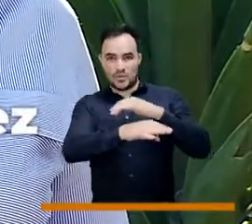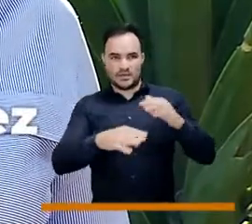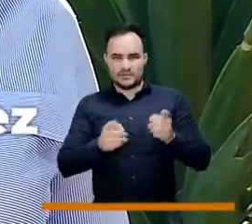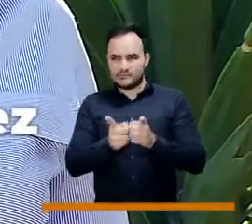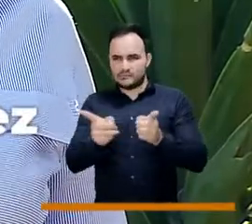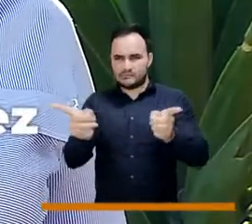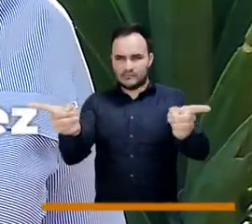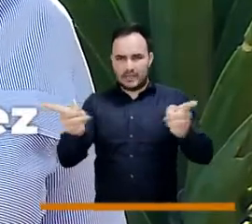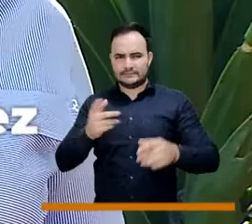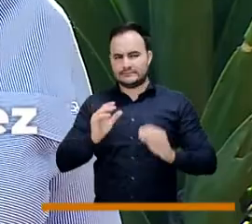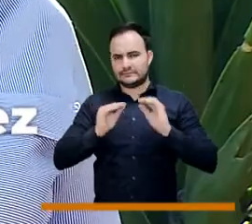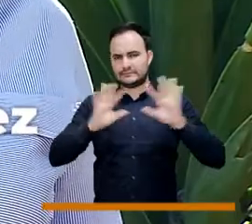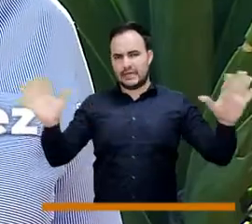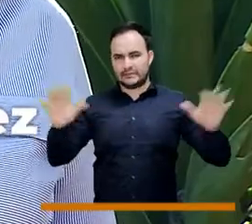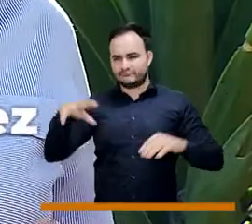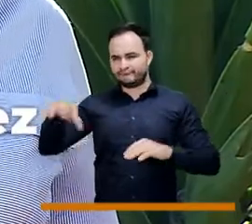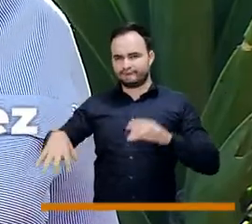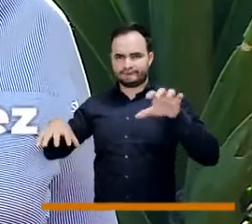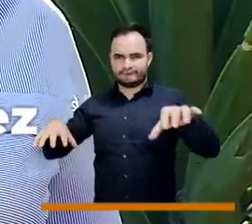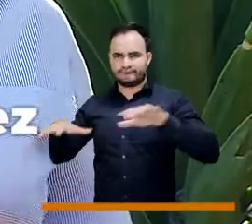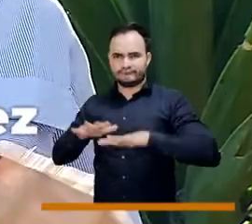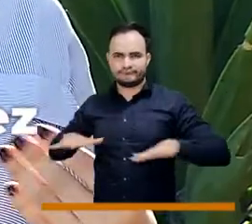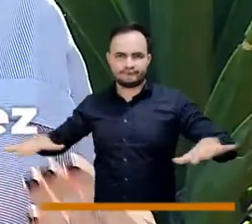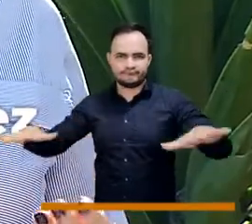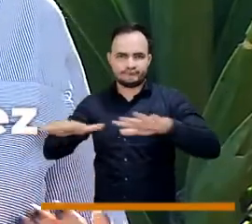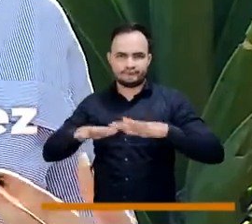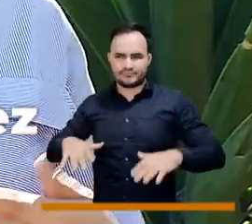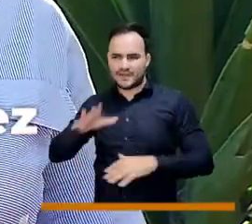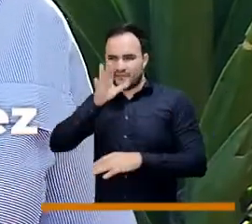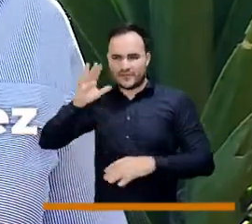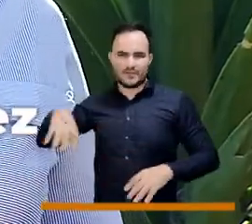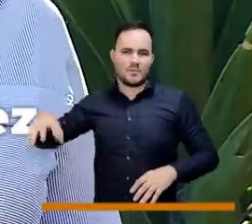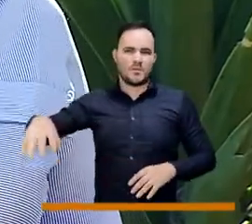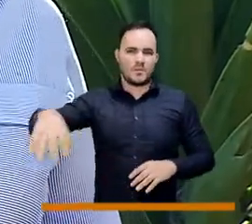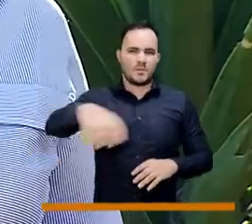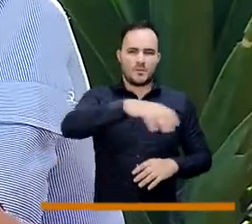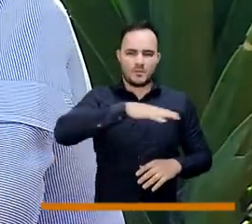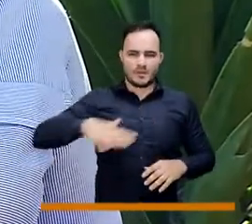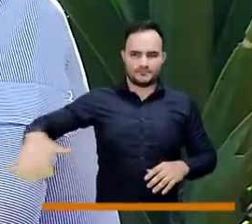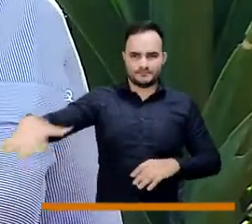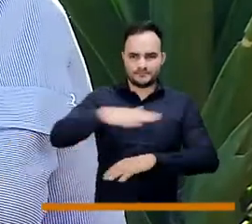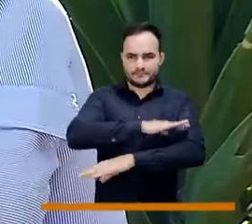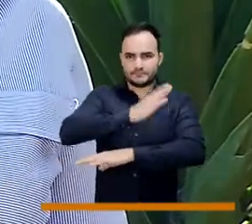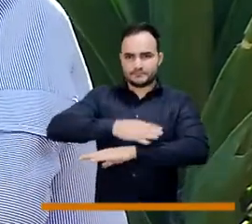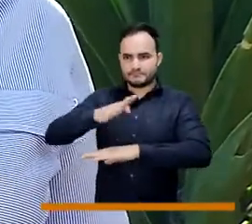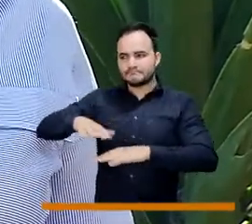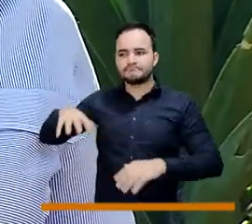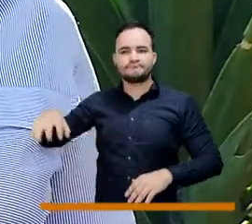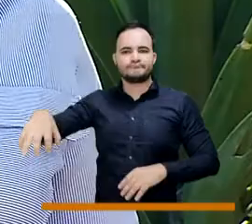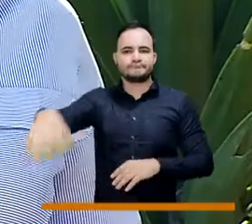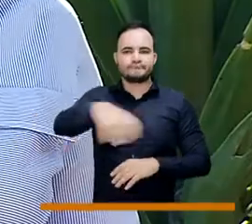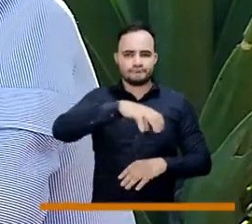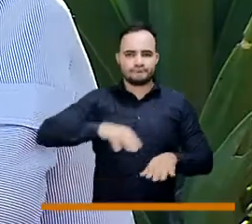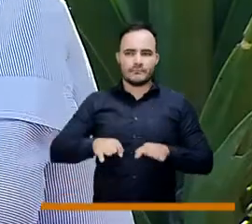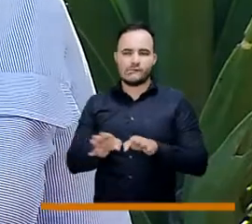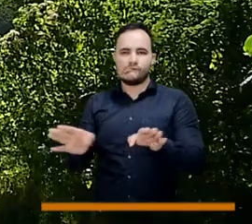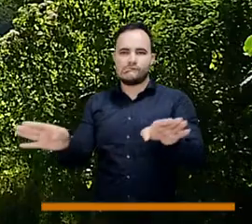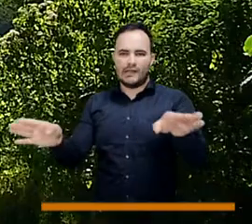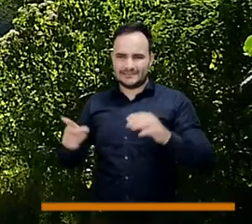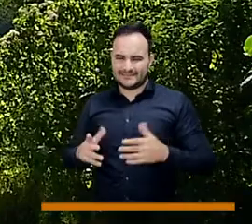física, una división física entre las veredas del territorio del corregimiento de San Sebastián de